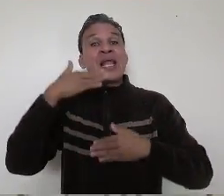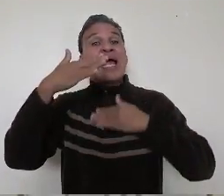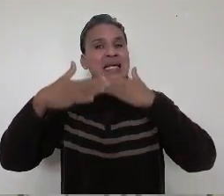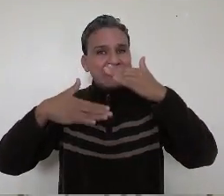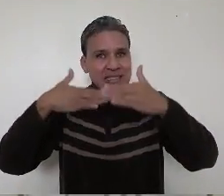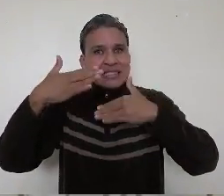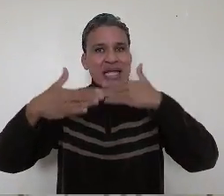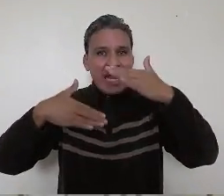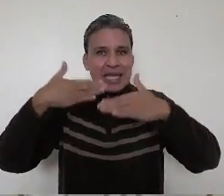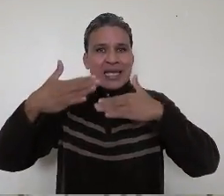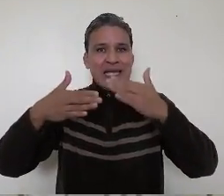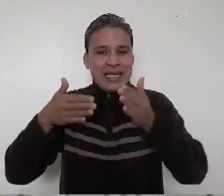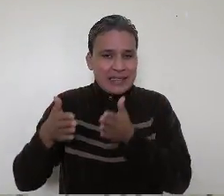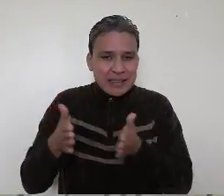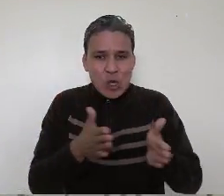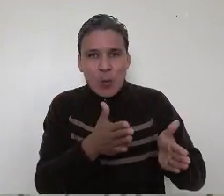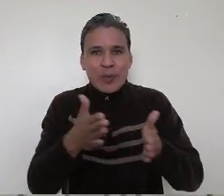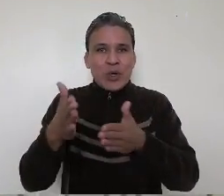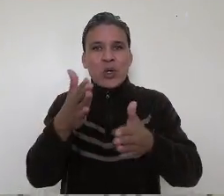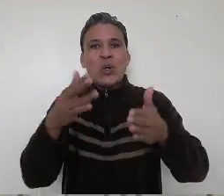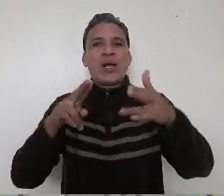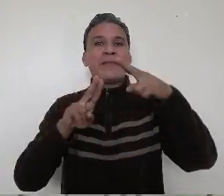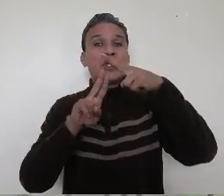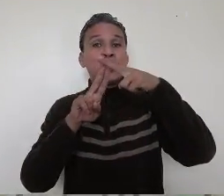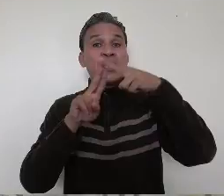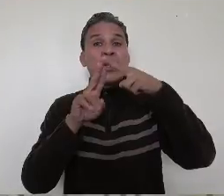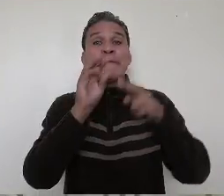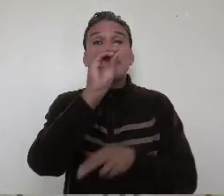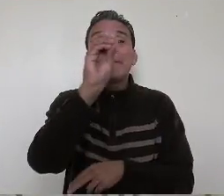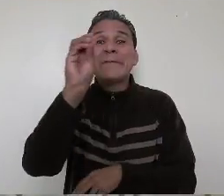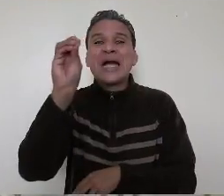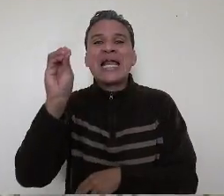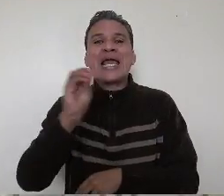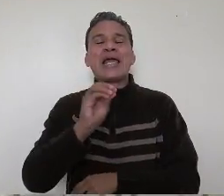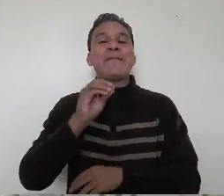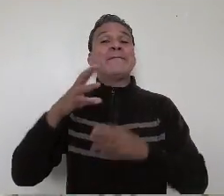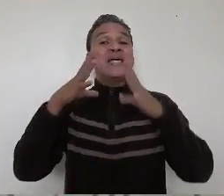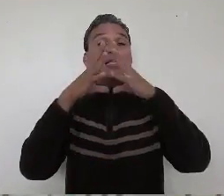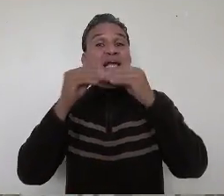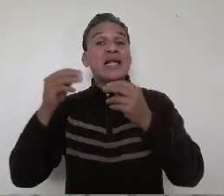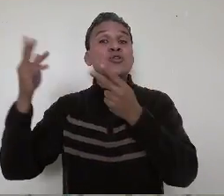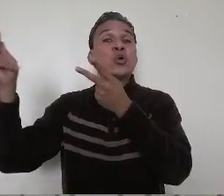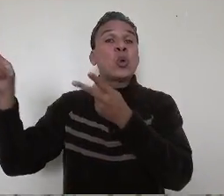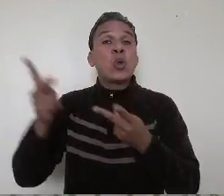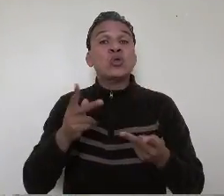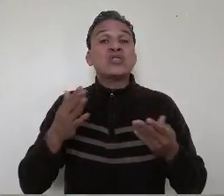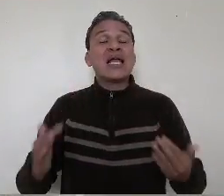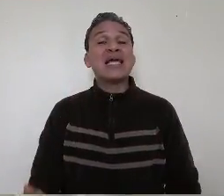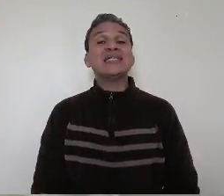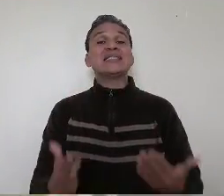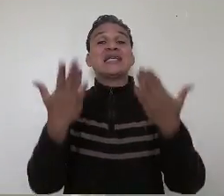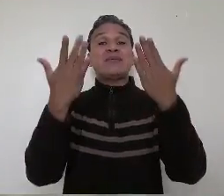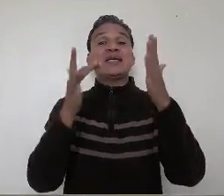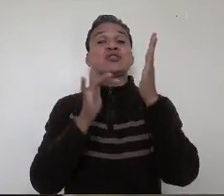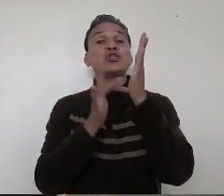los caminos del Táchira para invitar a todos a la salvación de Jesús, podemos ir en paz.